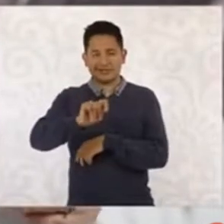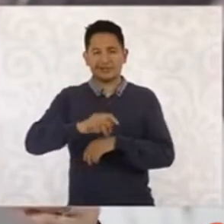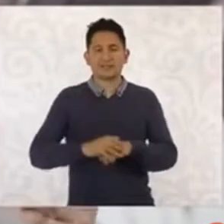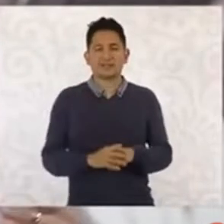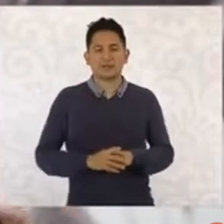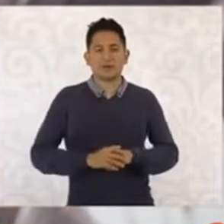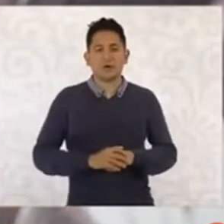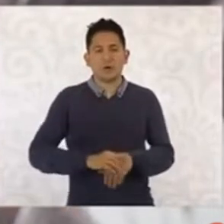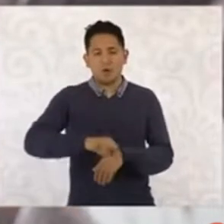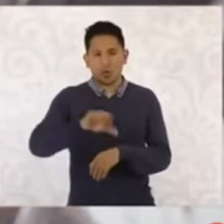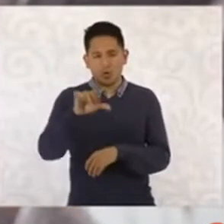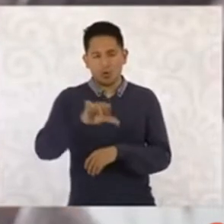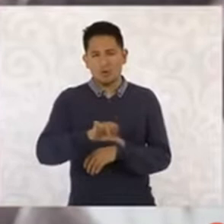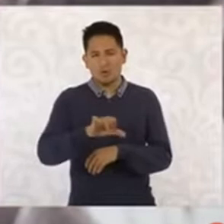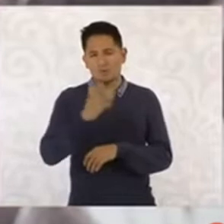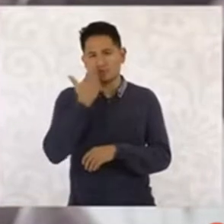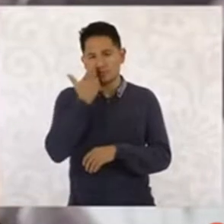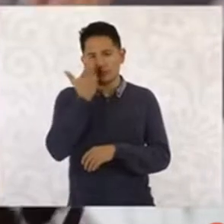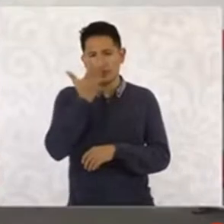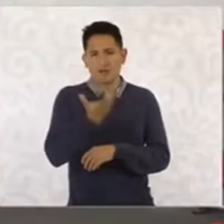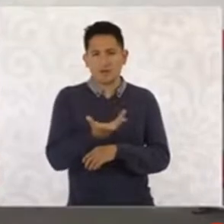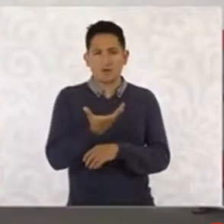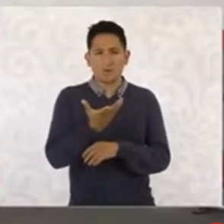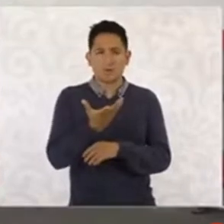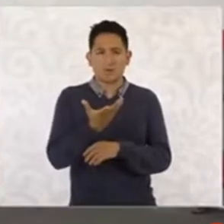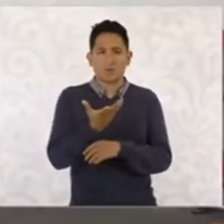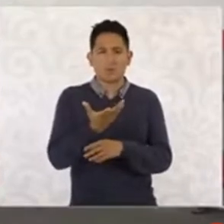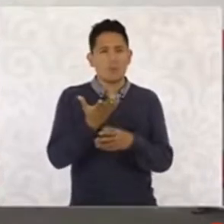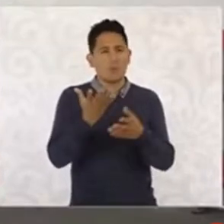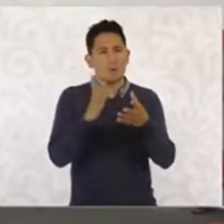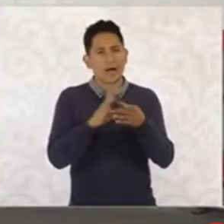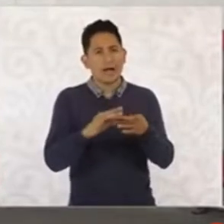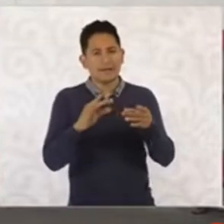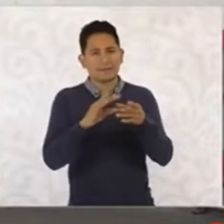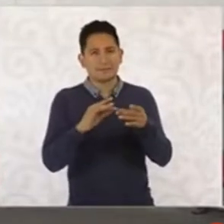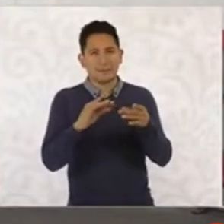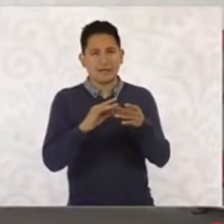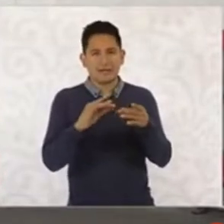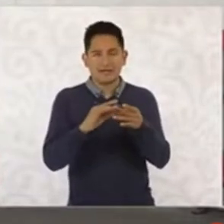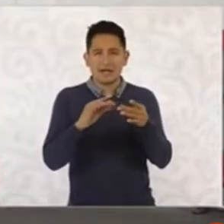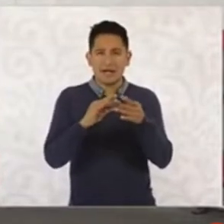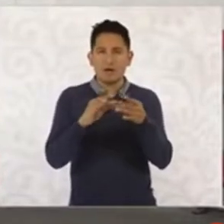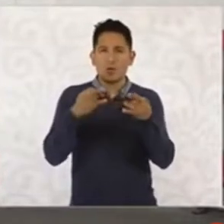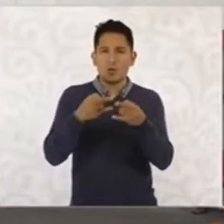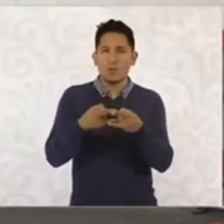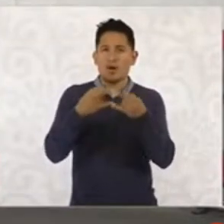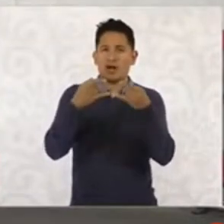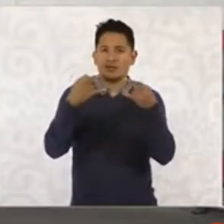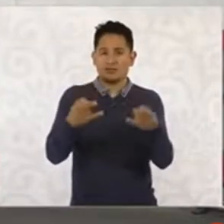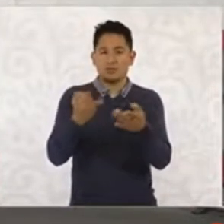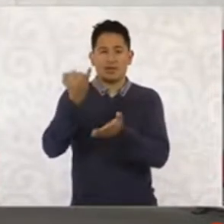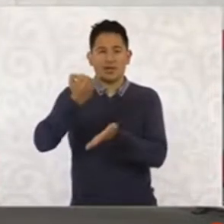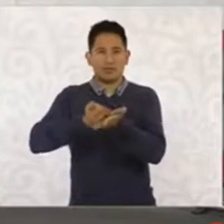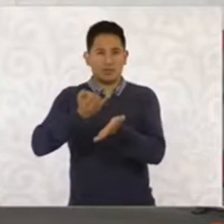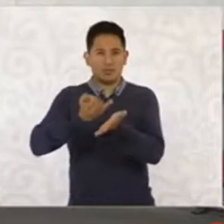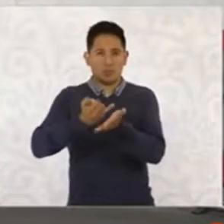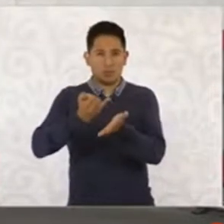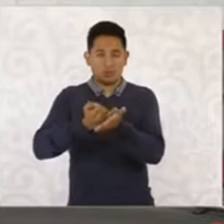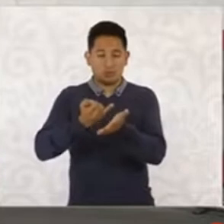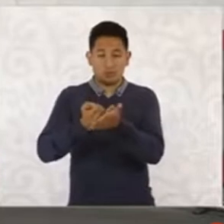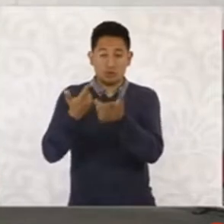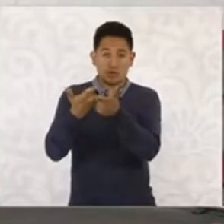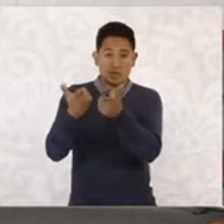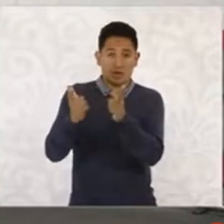me voy hoy a referir a una historia de impuestos no pagados por un grupo empresarial. Y les